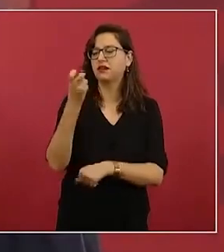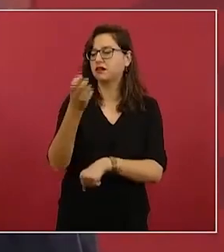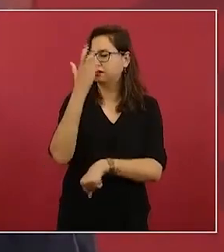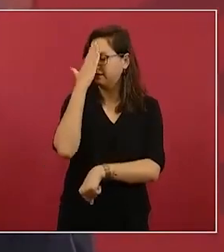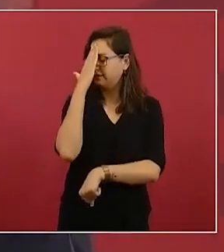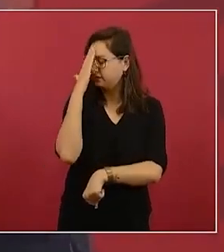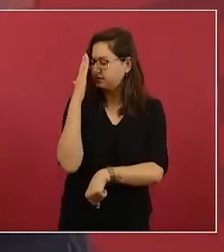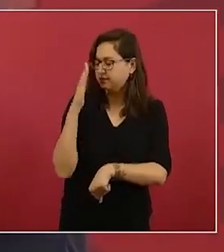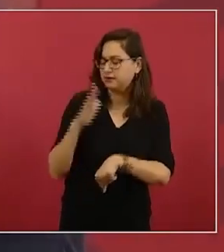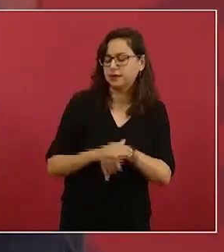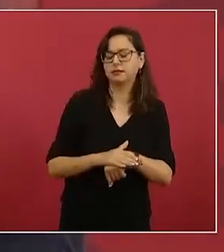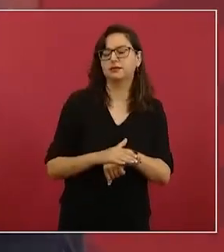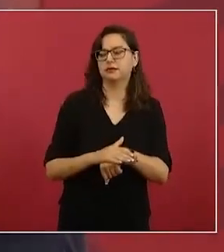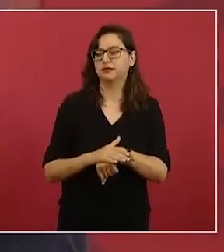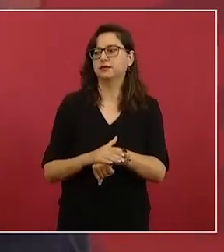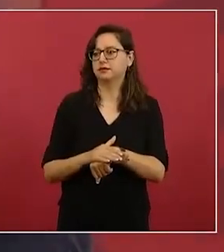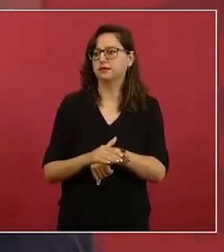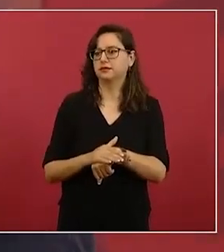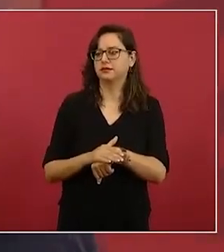Eso es la vida.